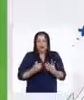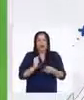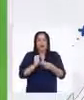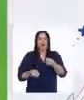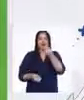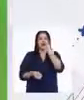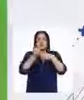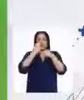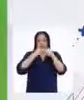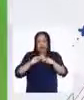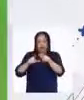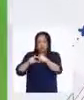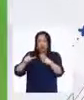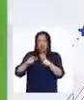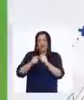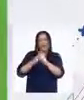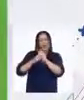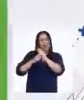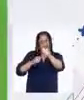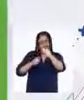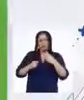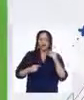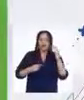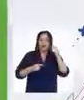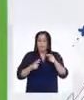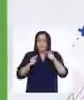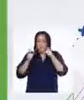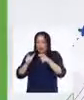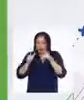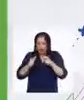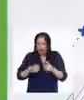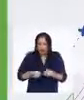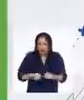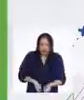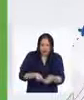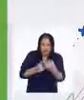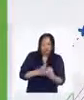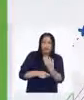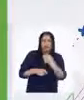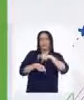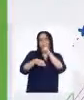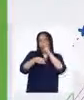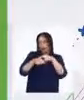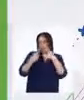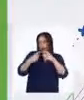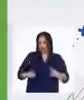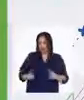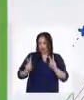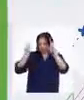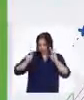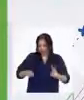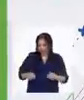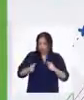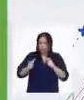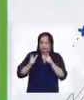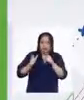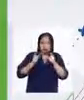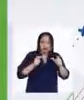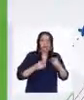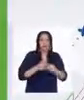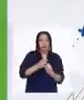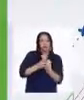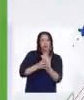los pobladores de zonas rurales. Ella vigilaba los cultivos de tubérculos y de verduras para que puedan salir bien.